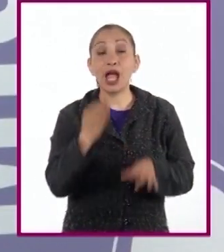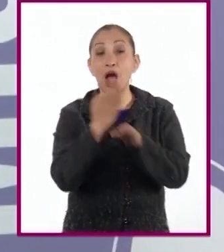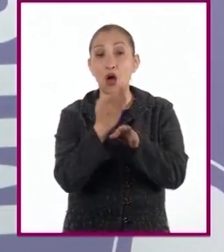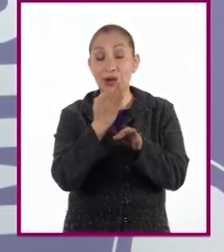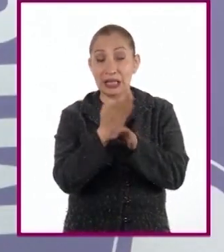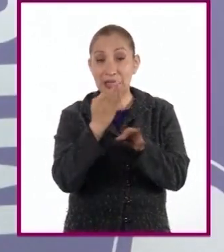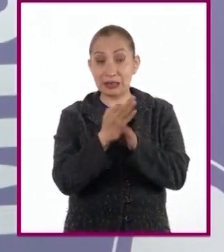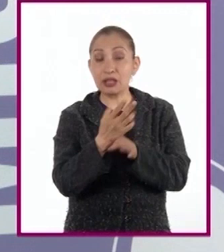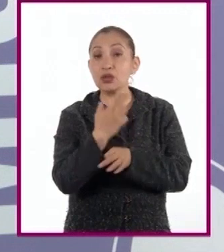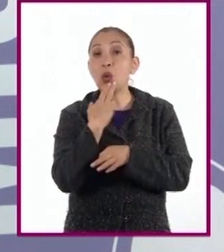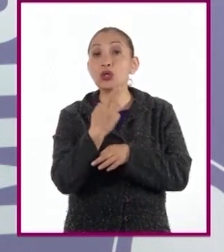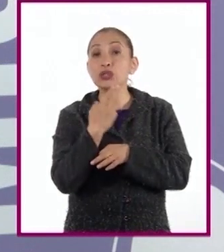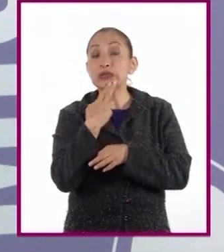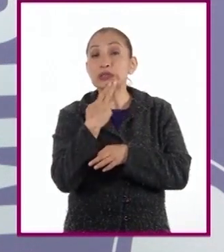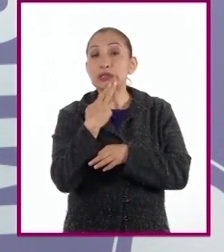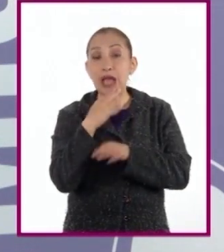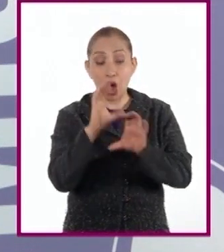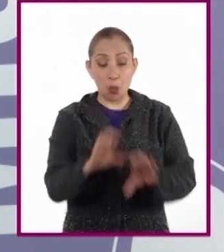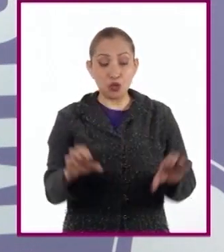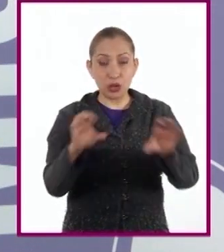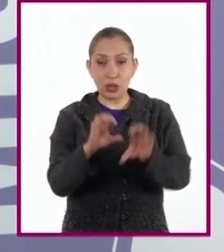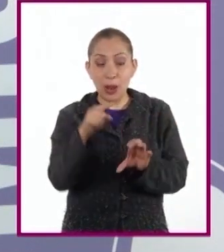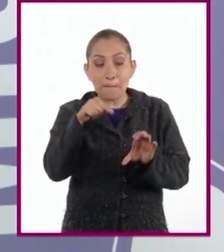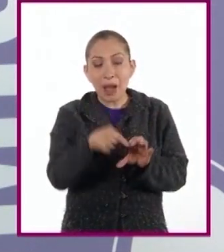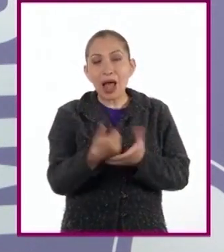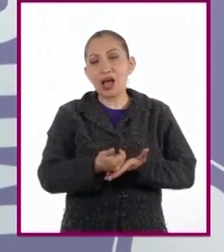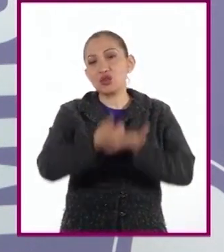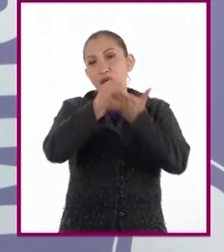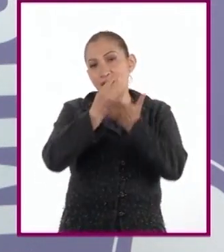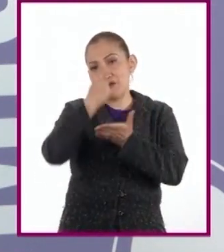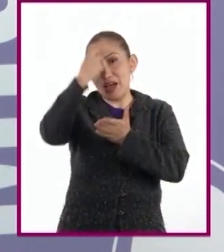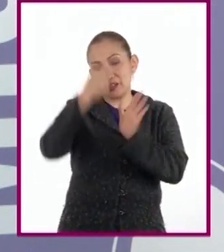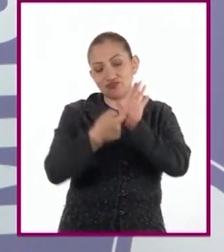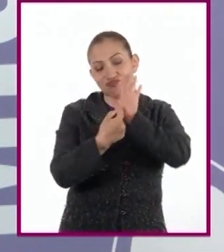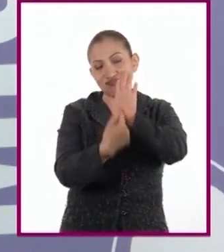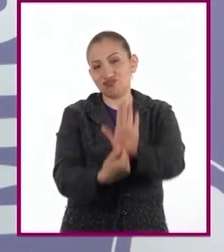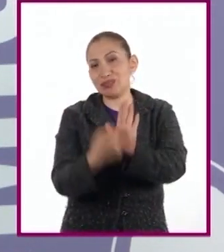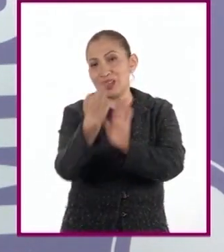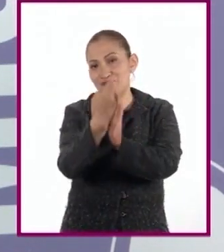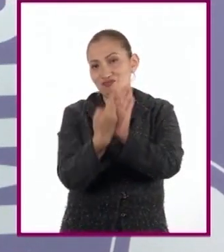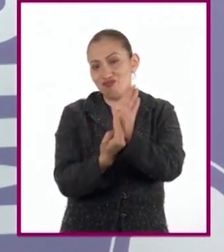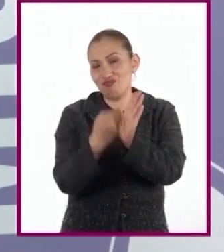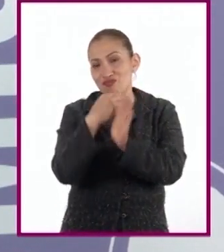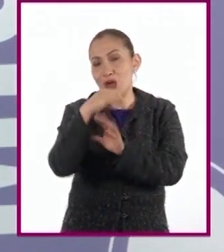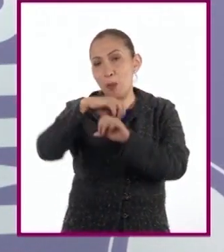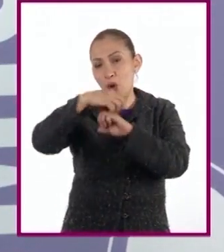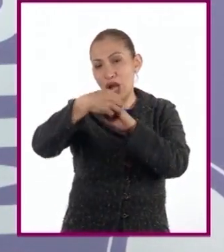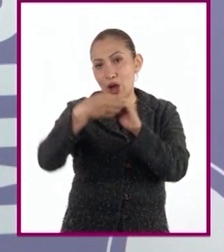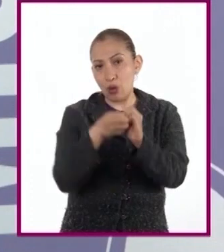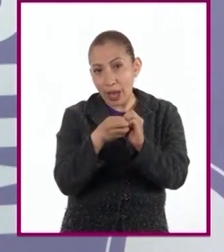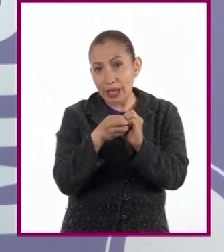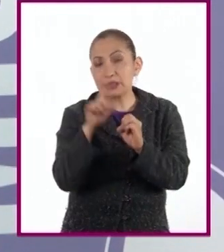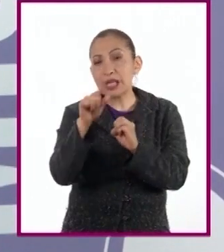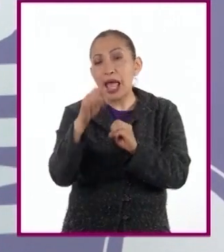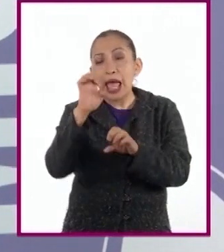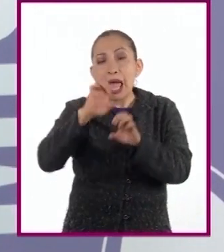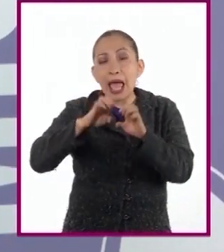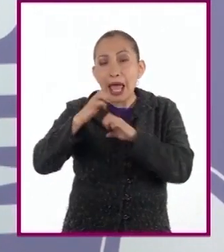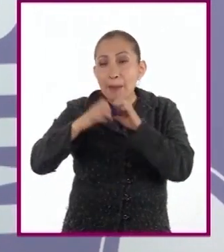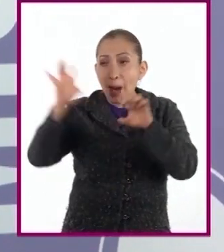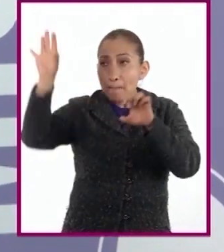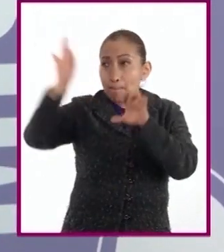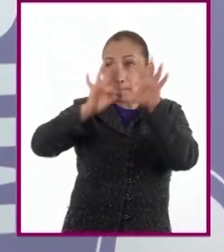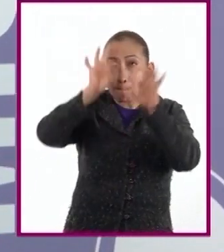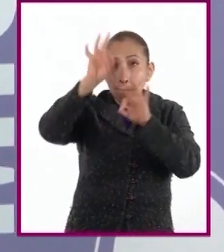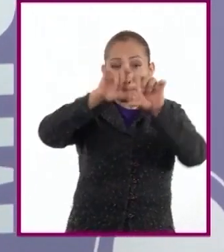Actualmente se utilizan programas de computadora para facilitar la representación de estas moléculas a partir de elementos de la tabla